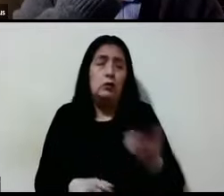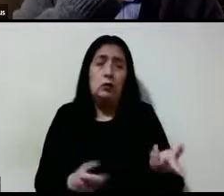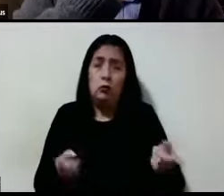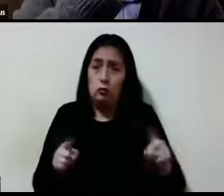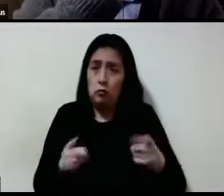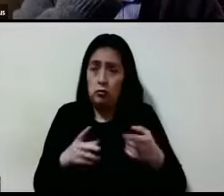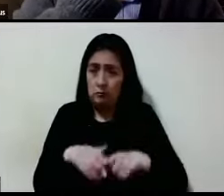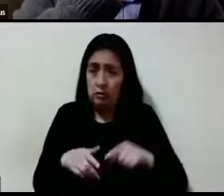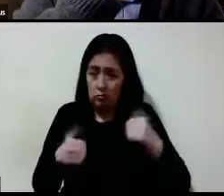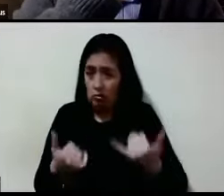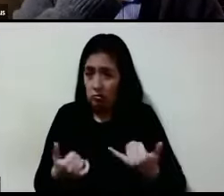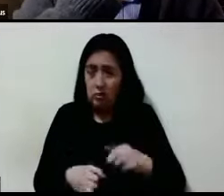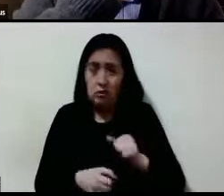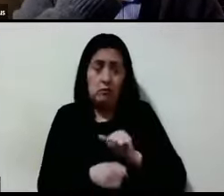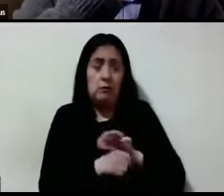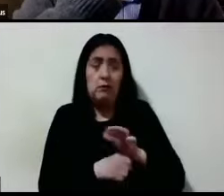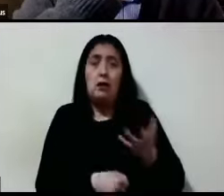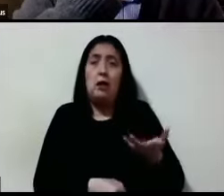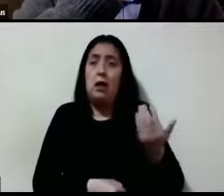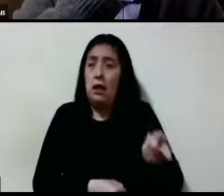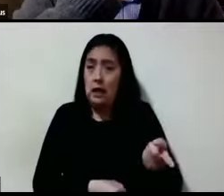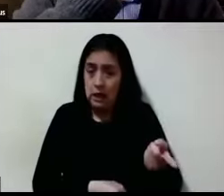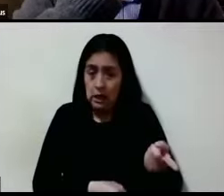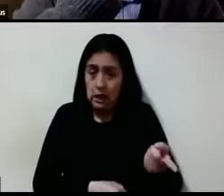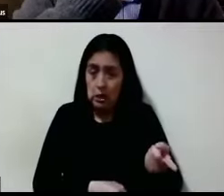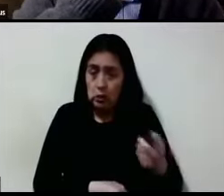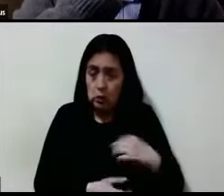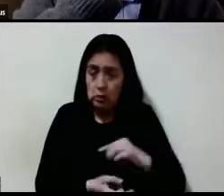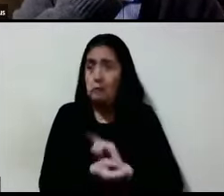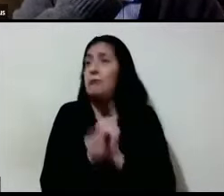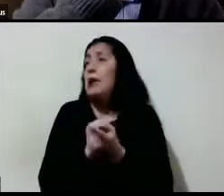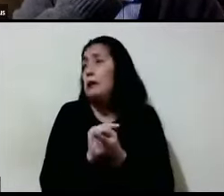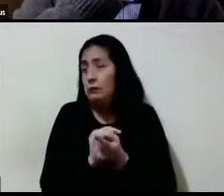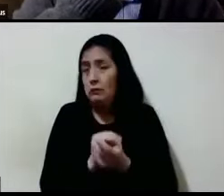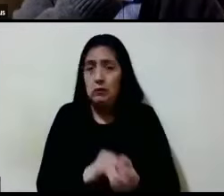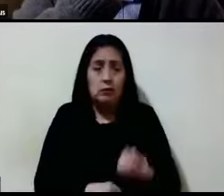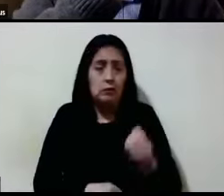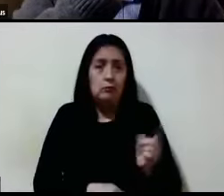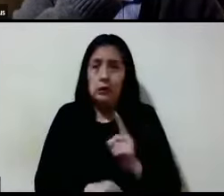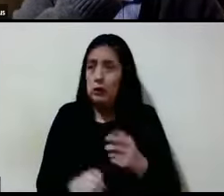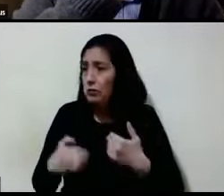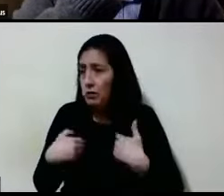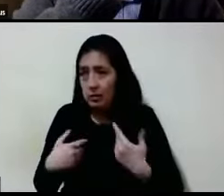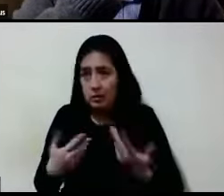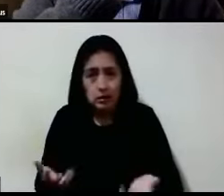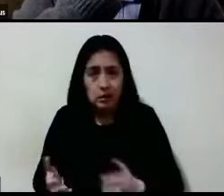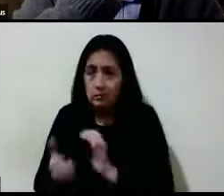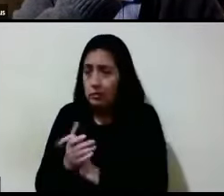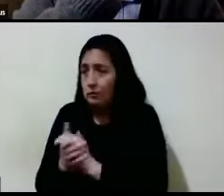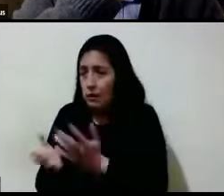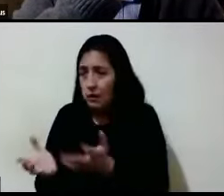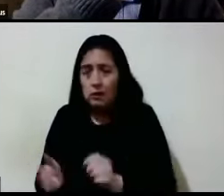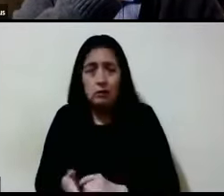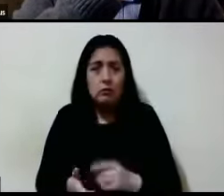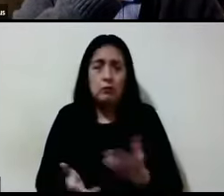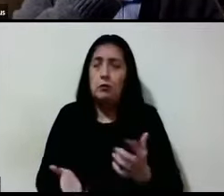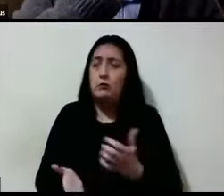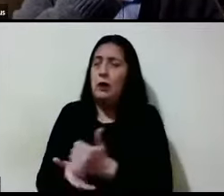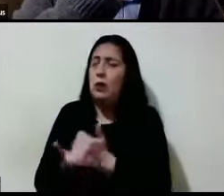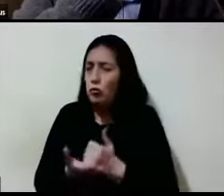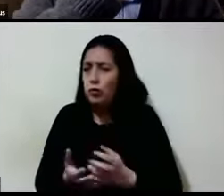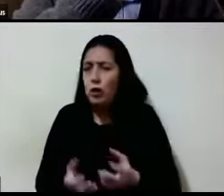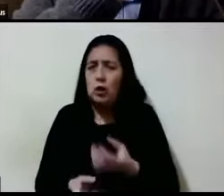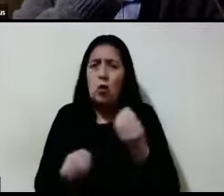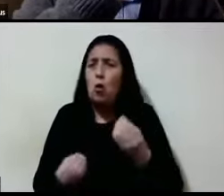empezó todo esto, él ha tenido que dar un giro porque ya no contaba con que los amigos lo iban a ayudar o con que